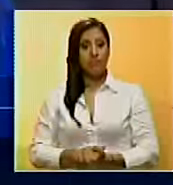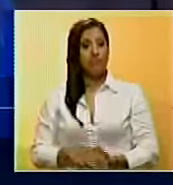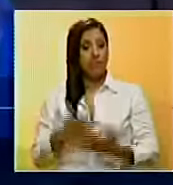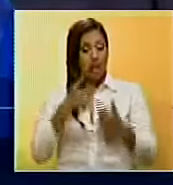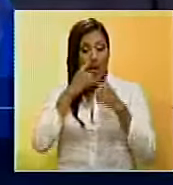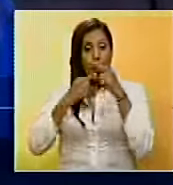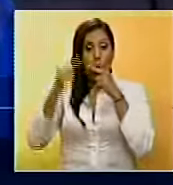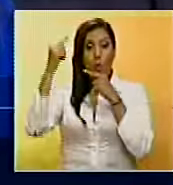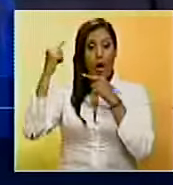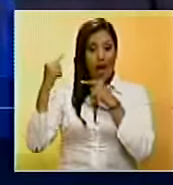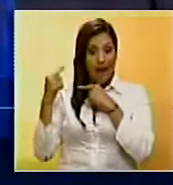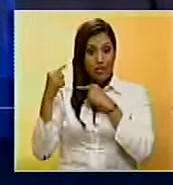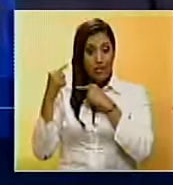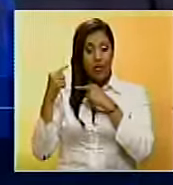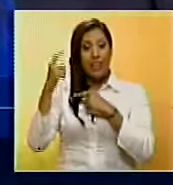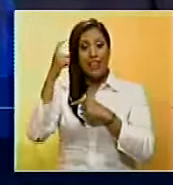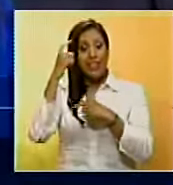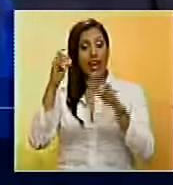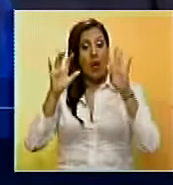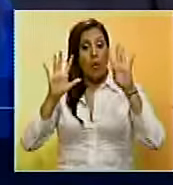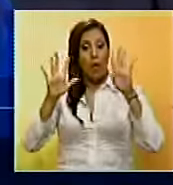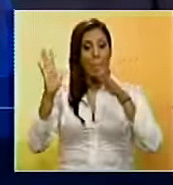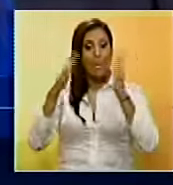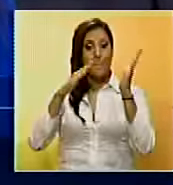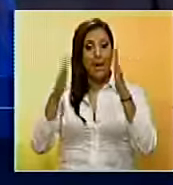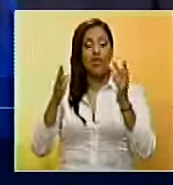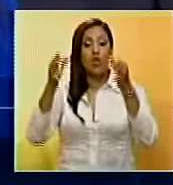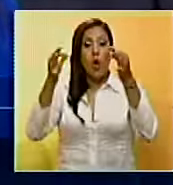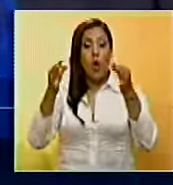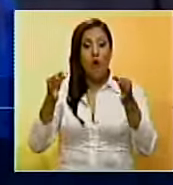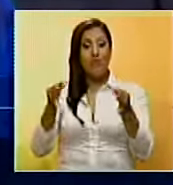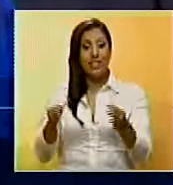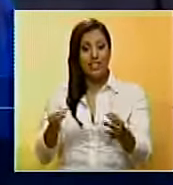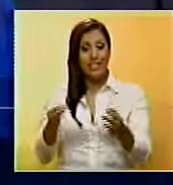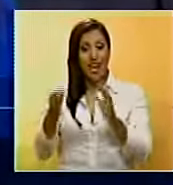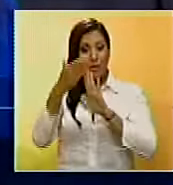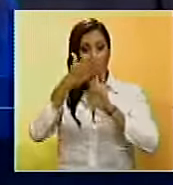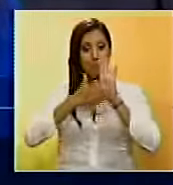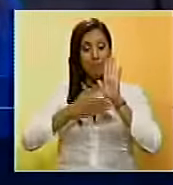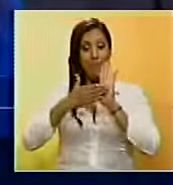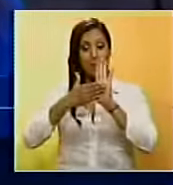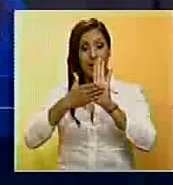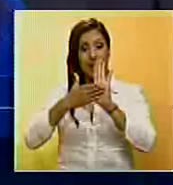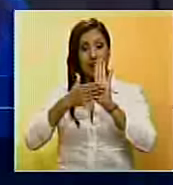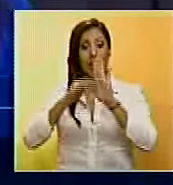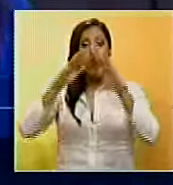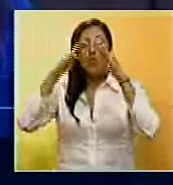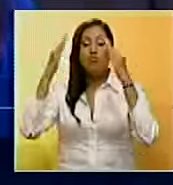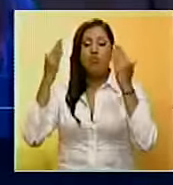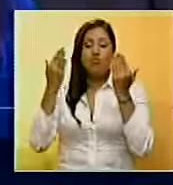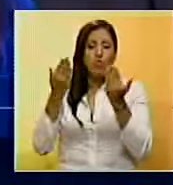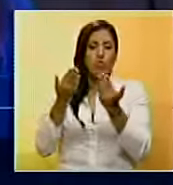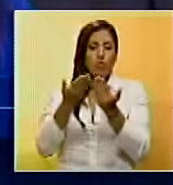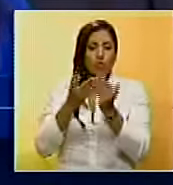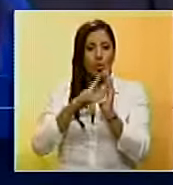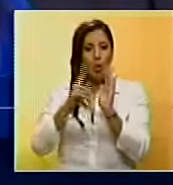Ya el año pasado, el día 9 de marzo, cuando salió publicada esta orden ejecutiva, el mundo